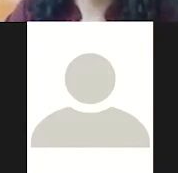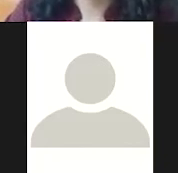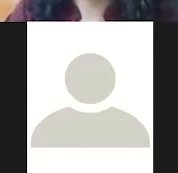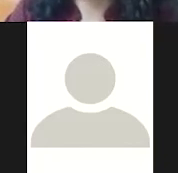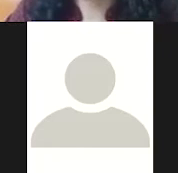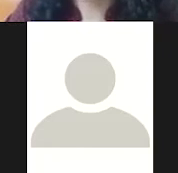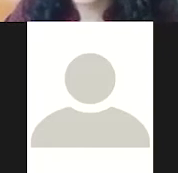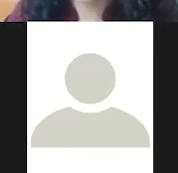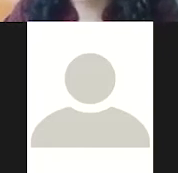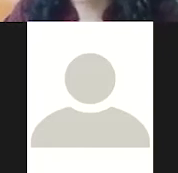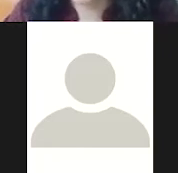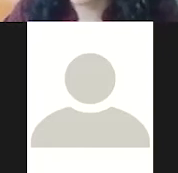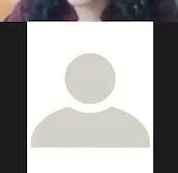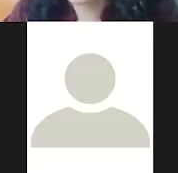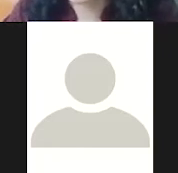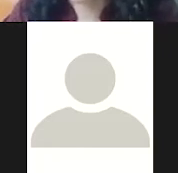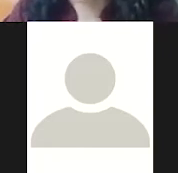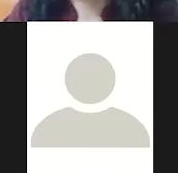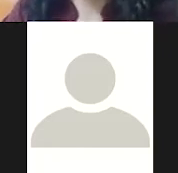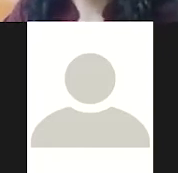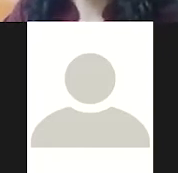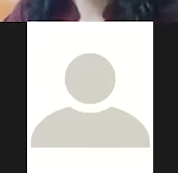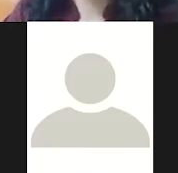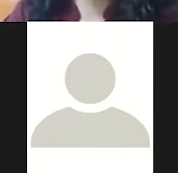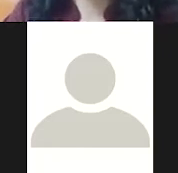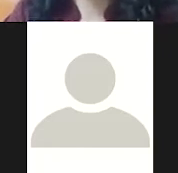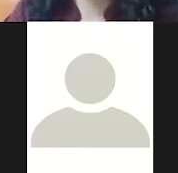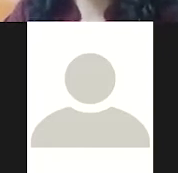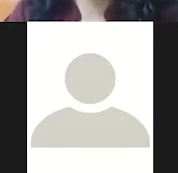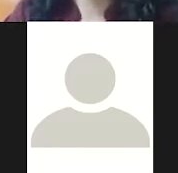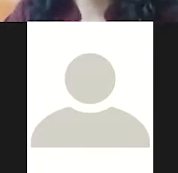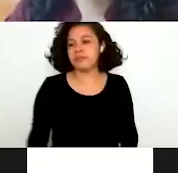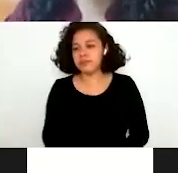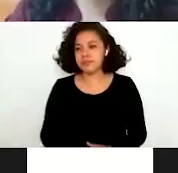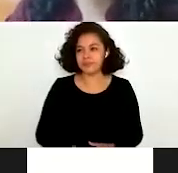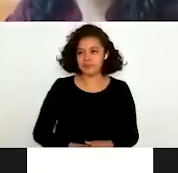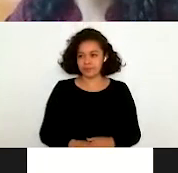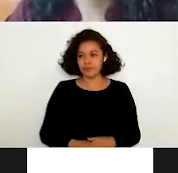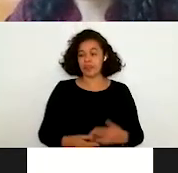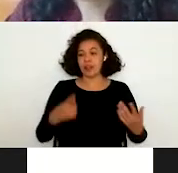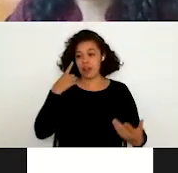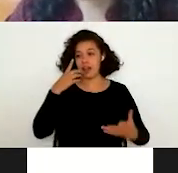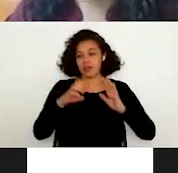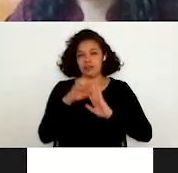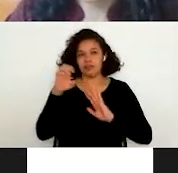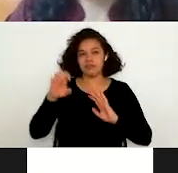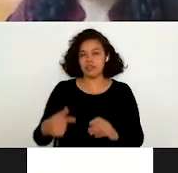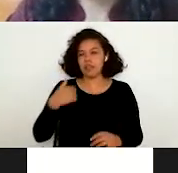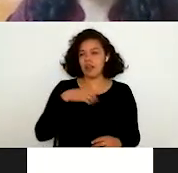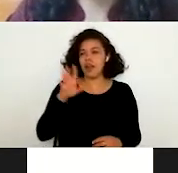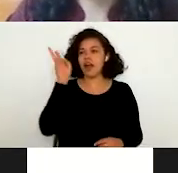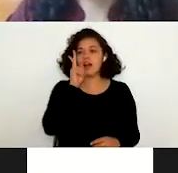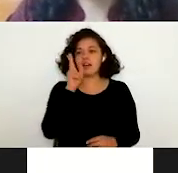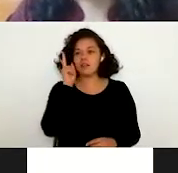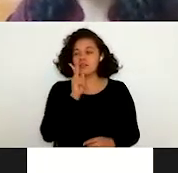de la duración o del alcance del proyecto, ¿no? Digamos que, por ejemplo, si tenemos evidencias